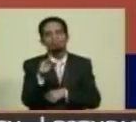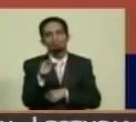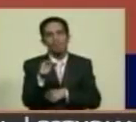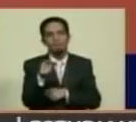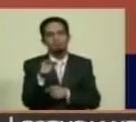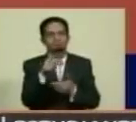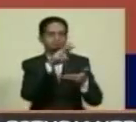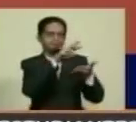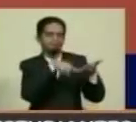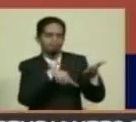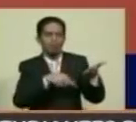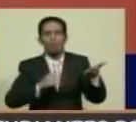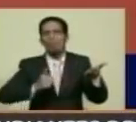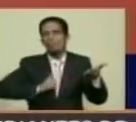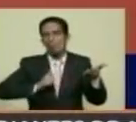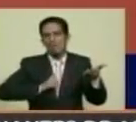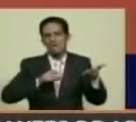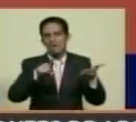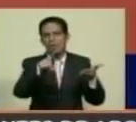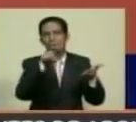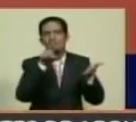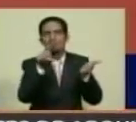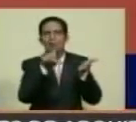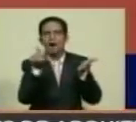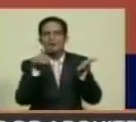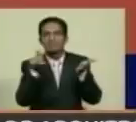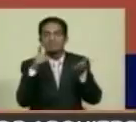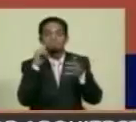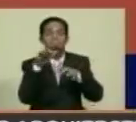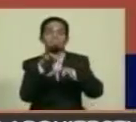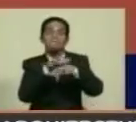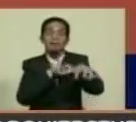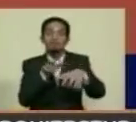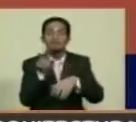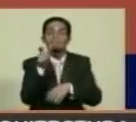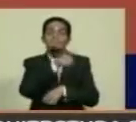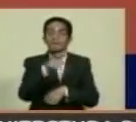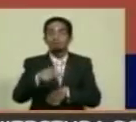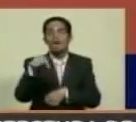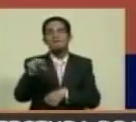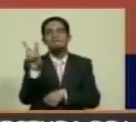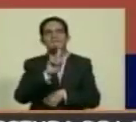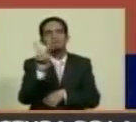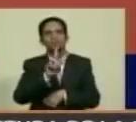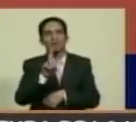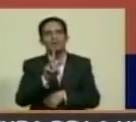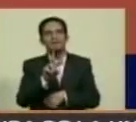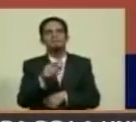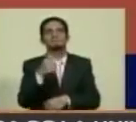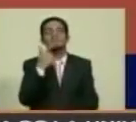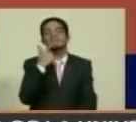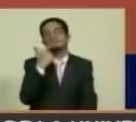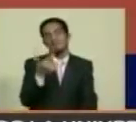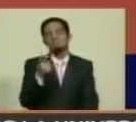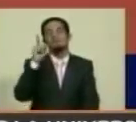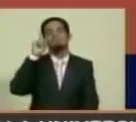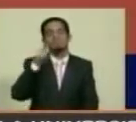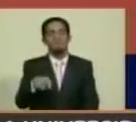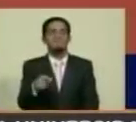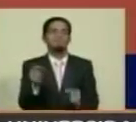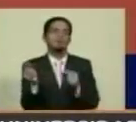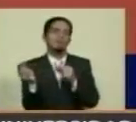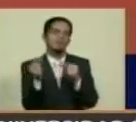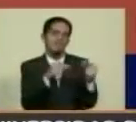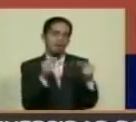sondeo, cualquier solicitud de opinión y la inmensa mayoría de los venezolanos creen que debe darse un proceso de diálogo entre la oposición